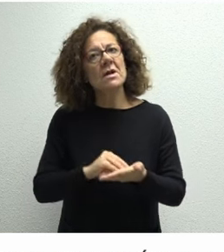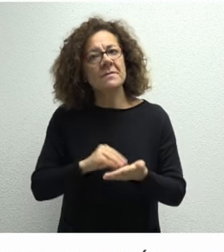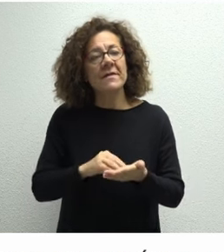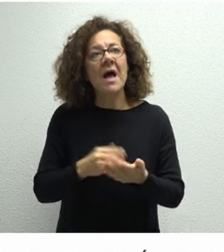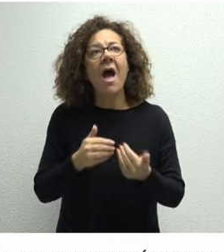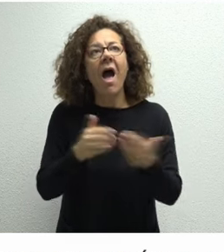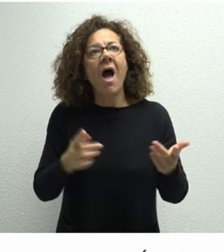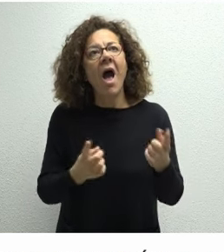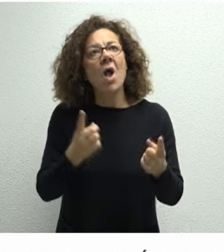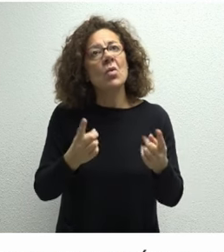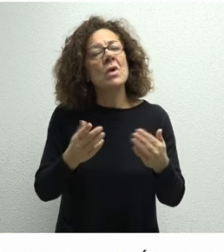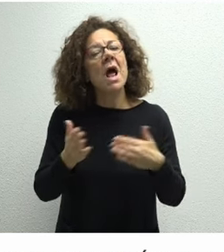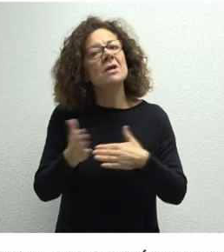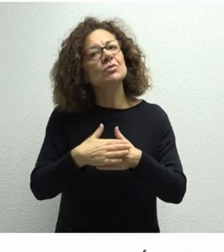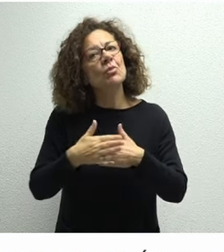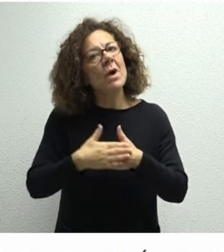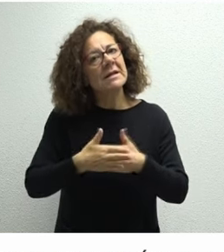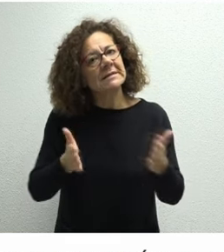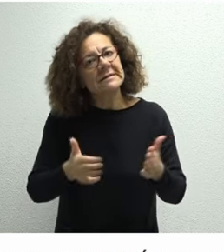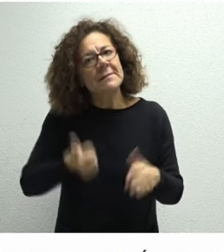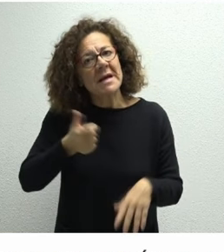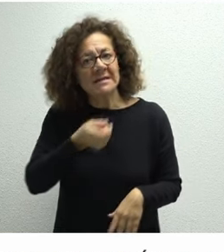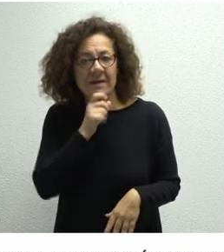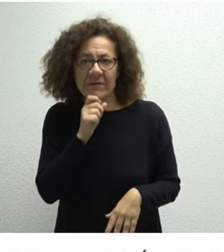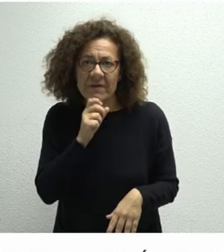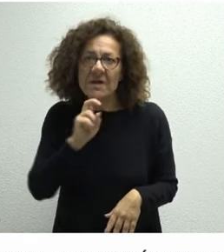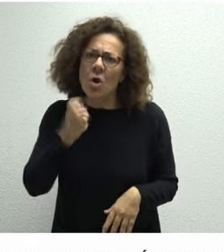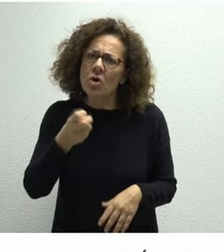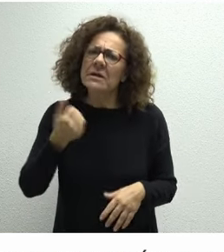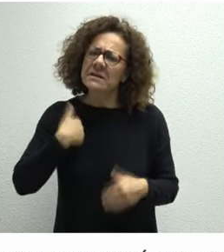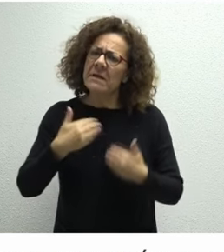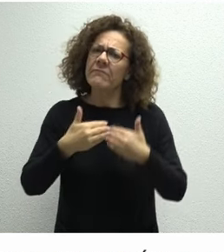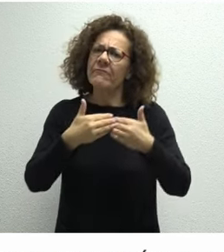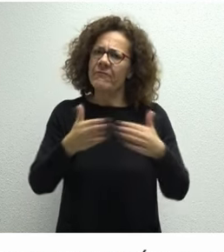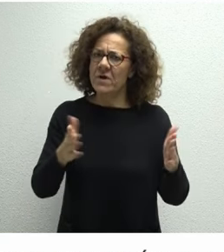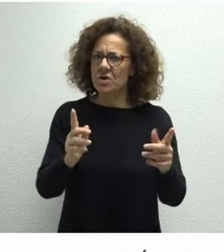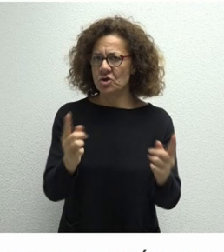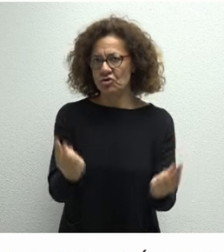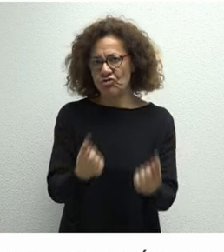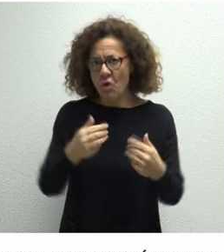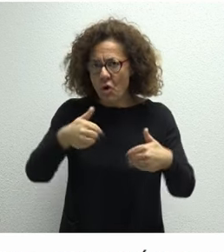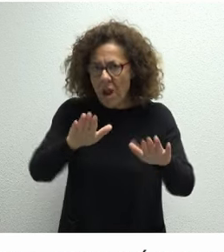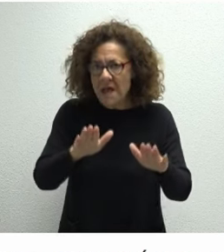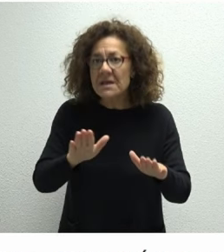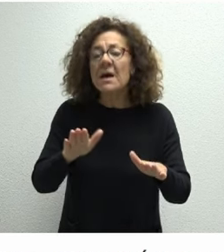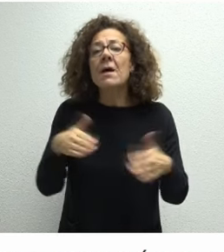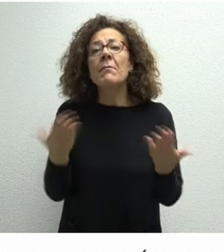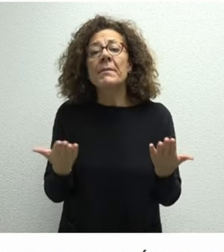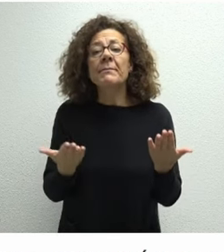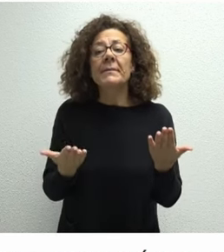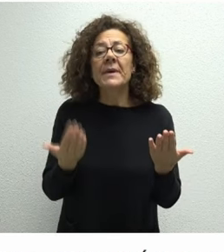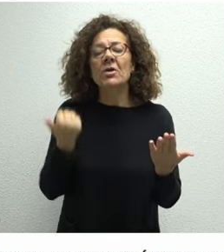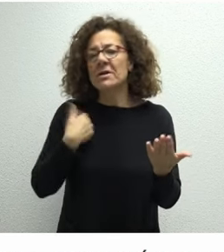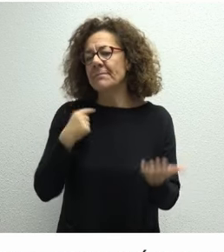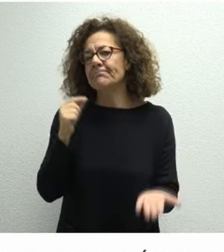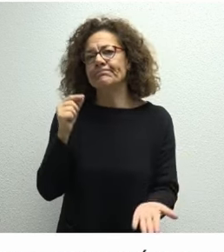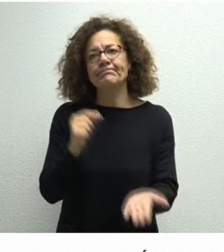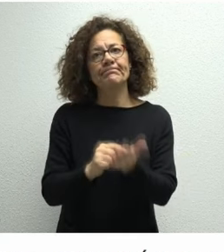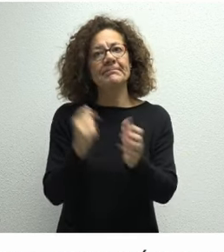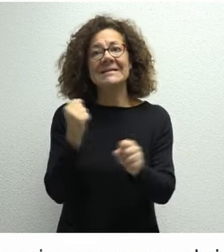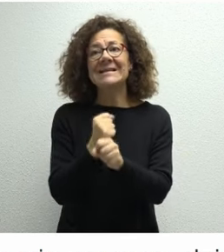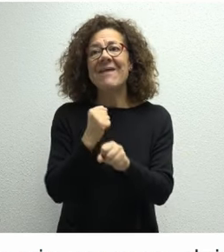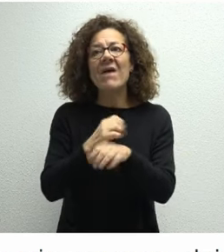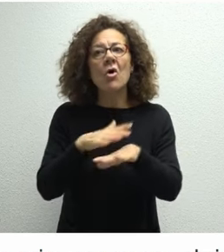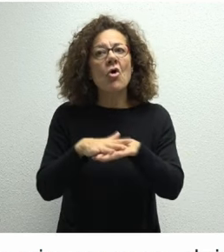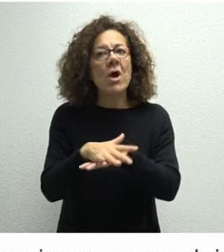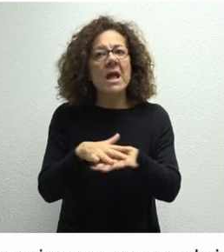puertas un poco más complicadas que otras otras ya se se abrían solas Pero bueno llegó un momento en el que ya el trabajo en Red